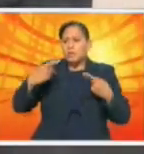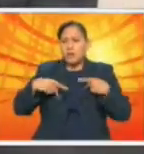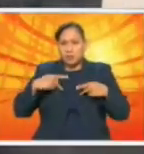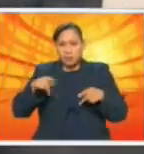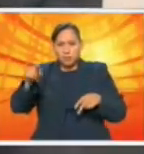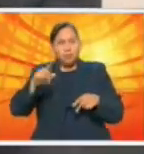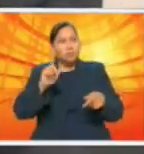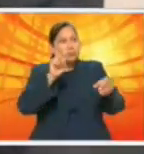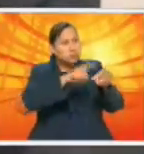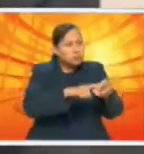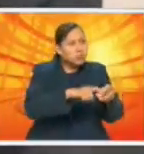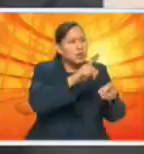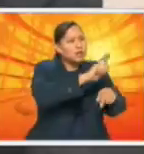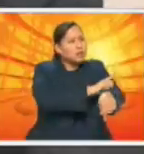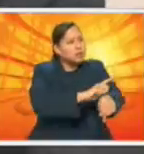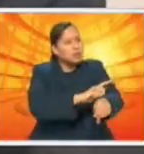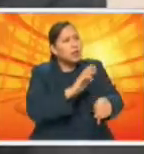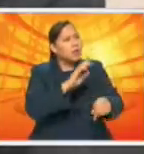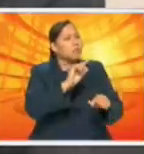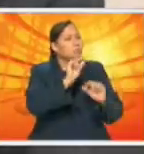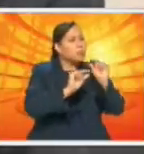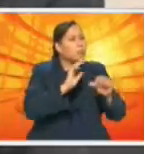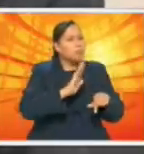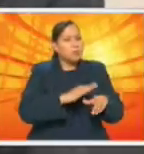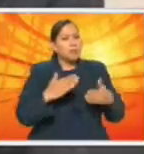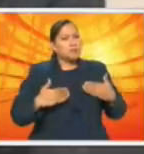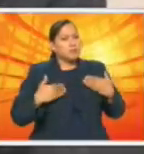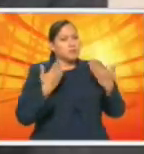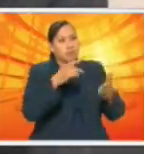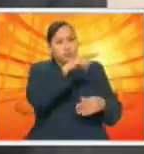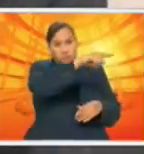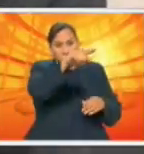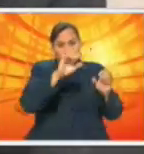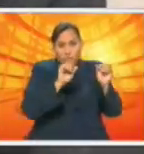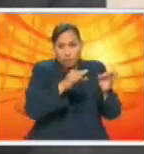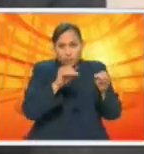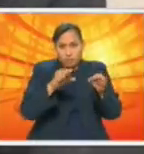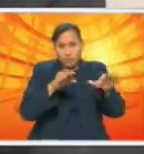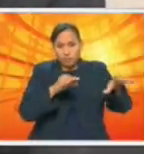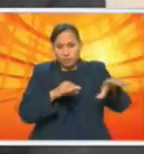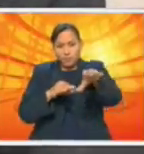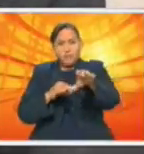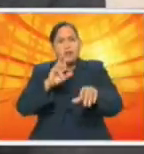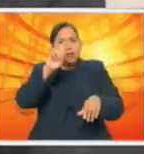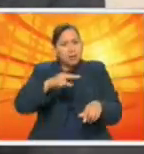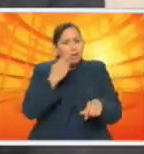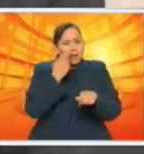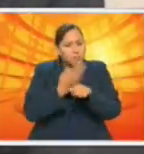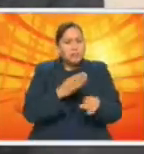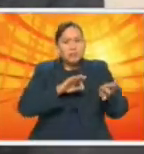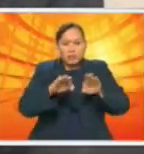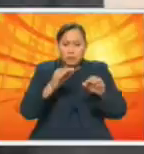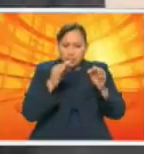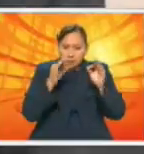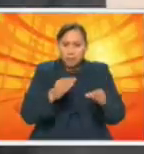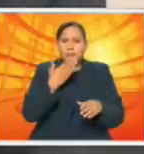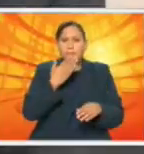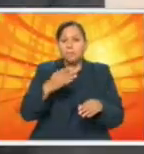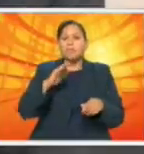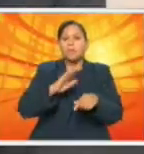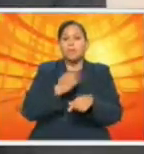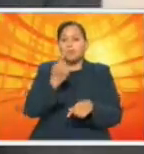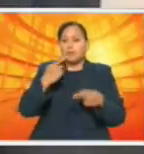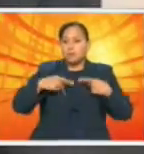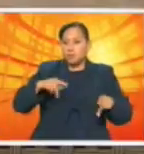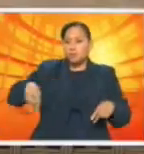delegación, adquiera un poco más de confianza en las instituciones y se ponga realmente a chambear, porque la sociedad civil tiene que chambear. No